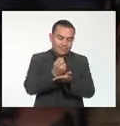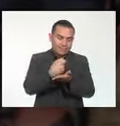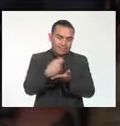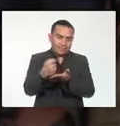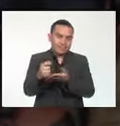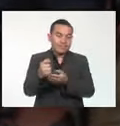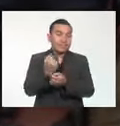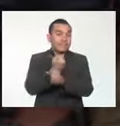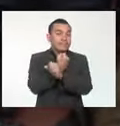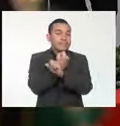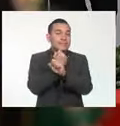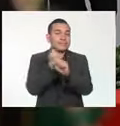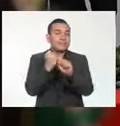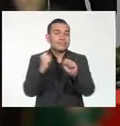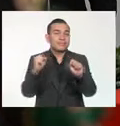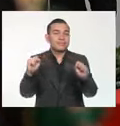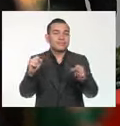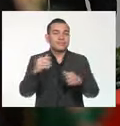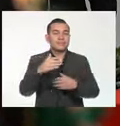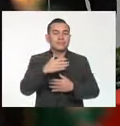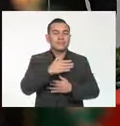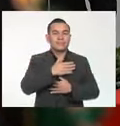libertad, escribió